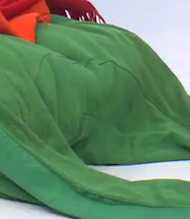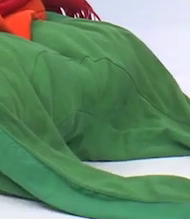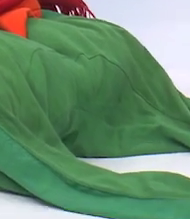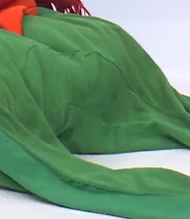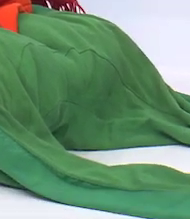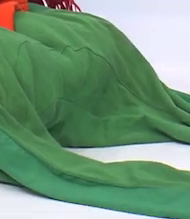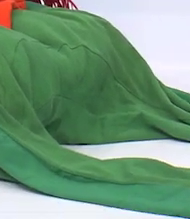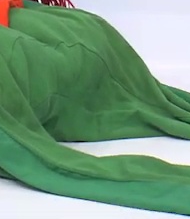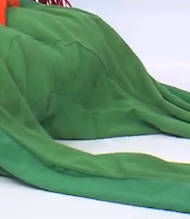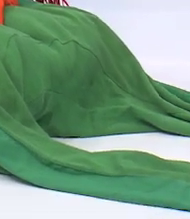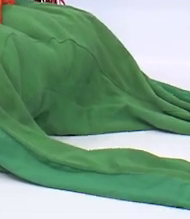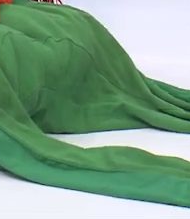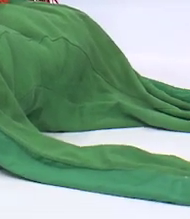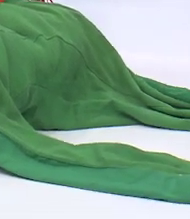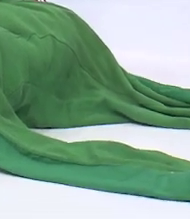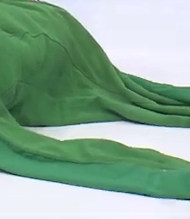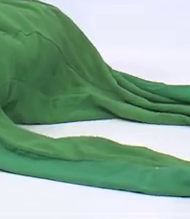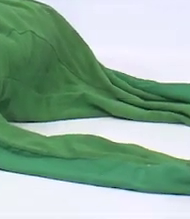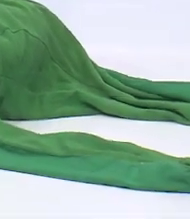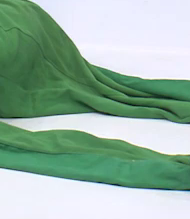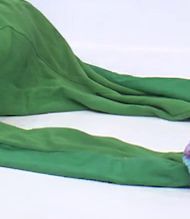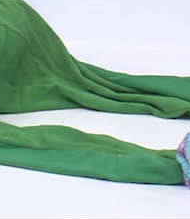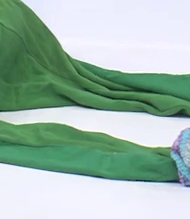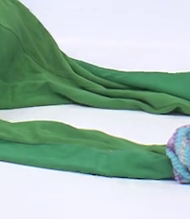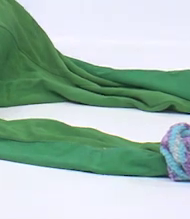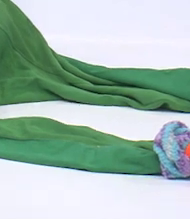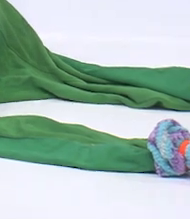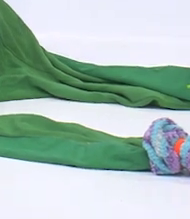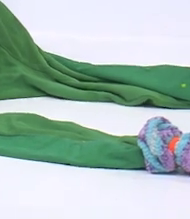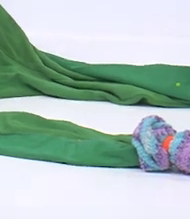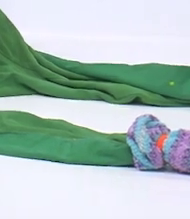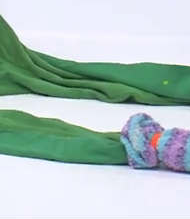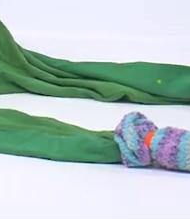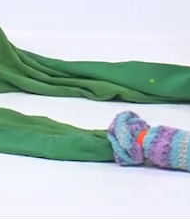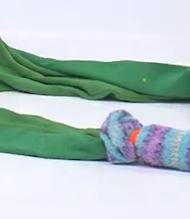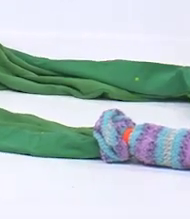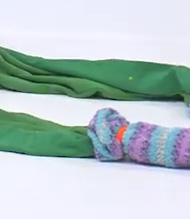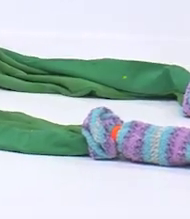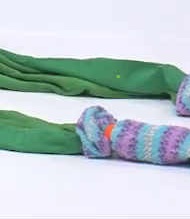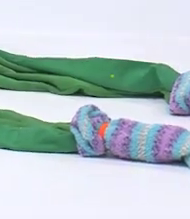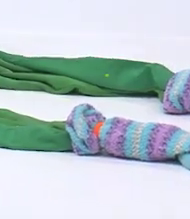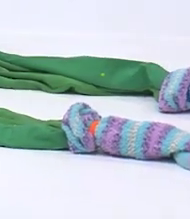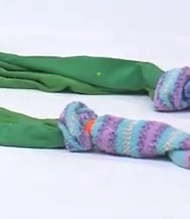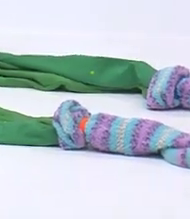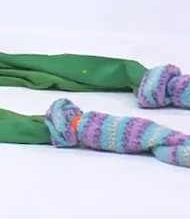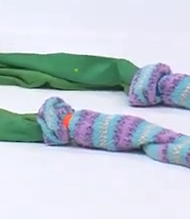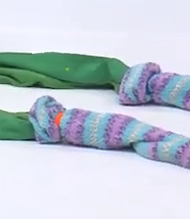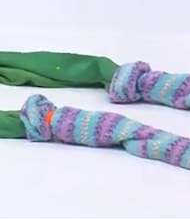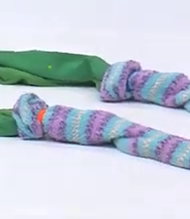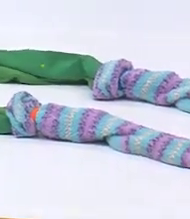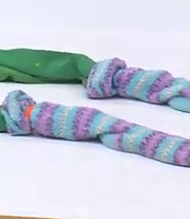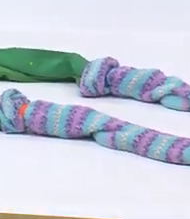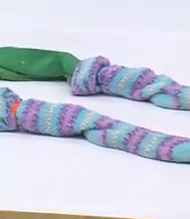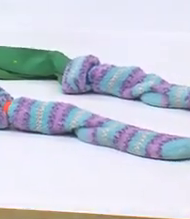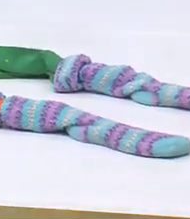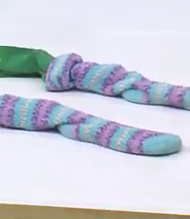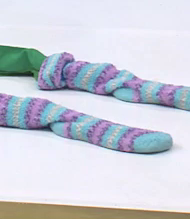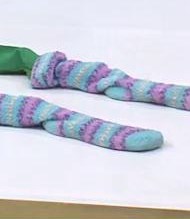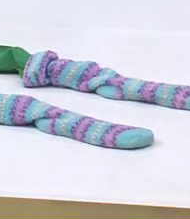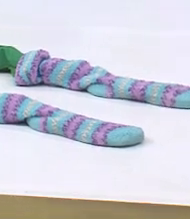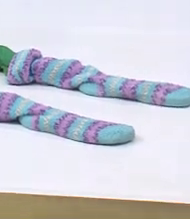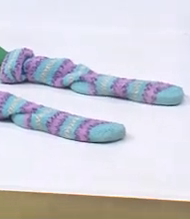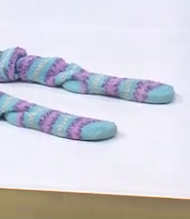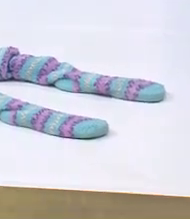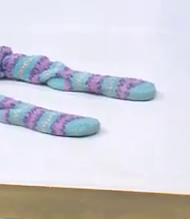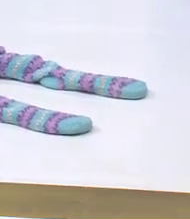y entonces que creen que harán que la plantación